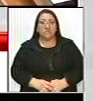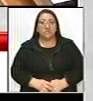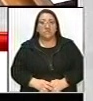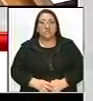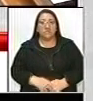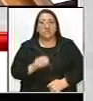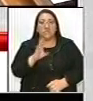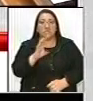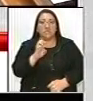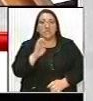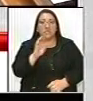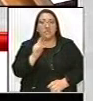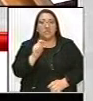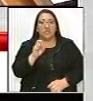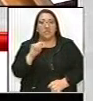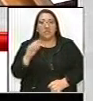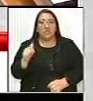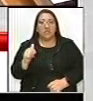Beteta Rubín,